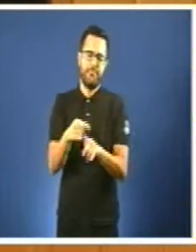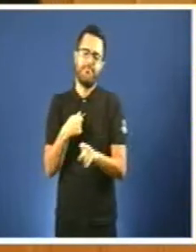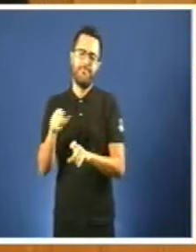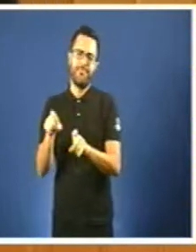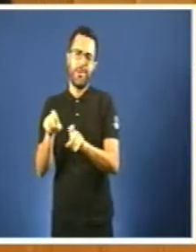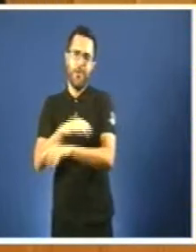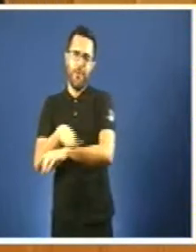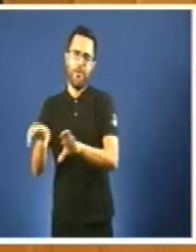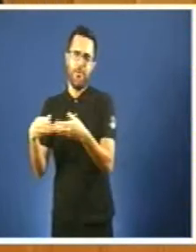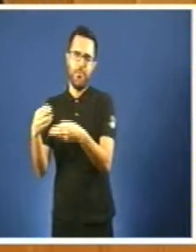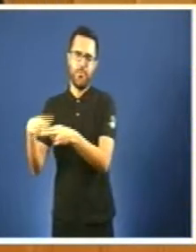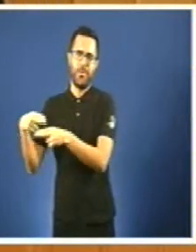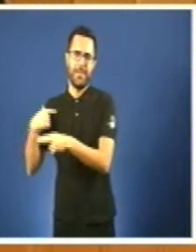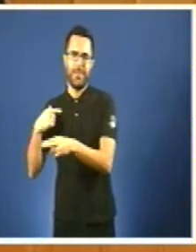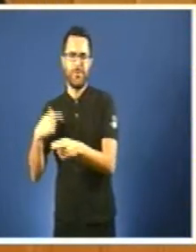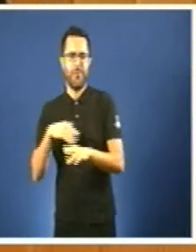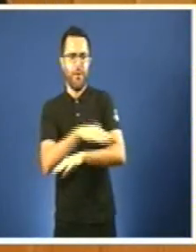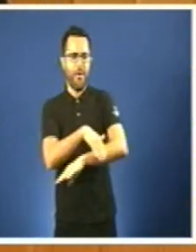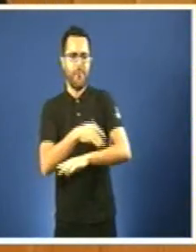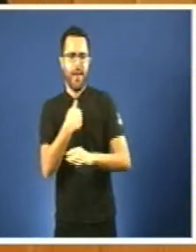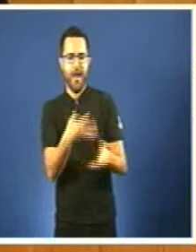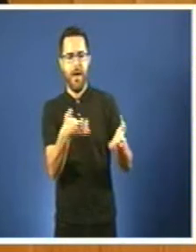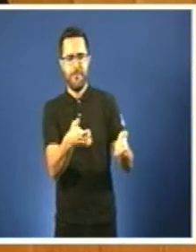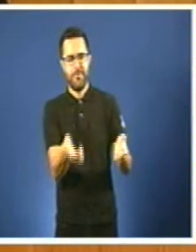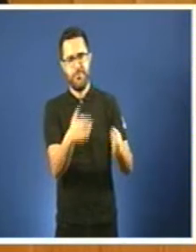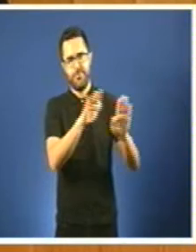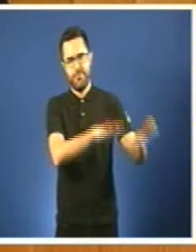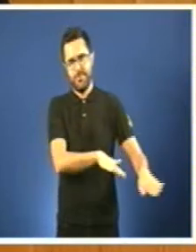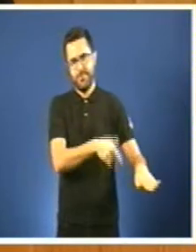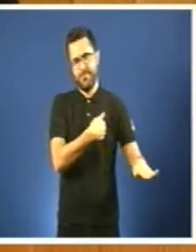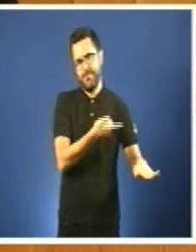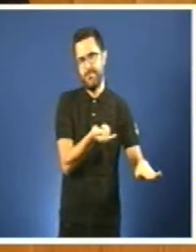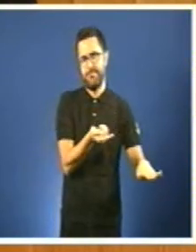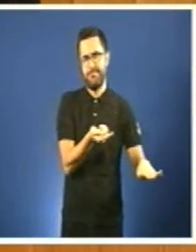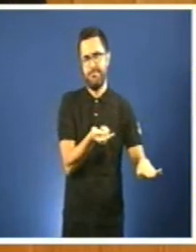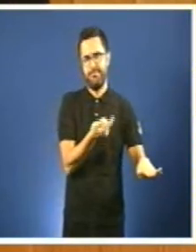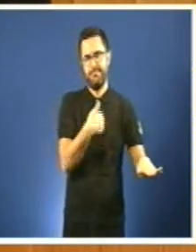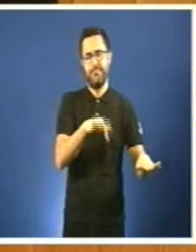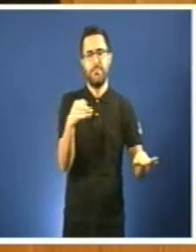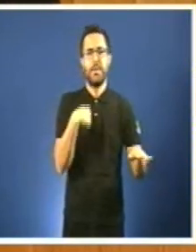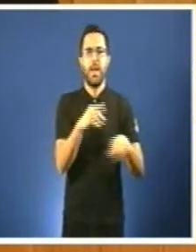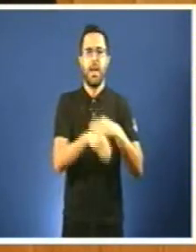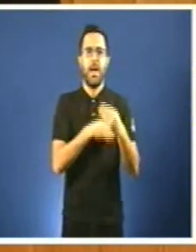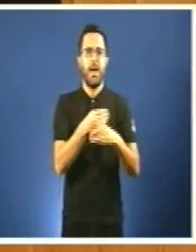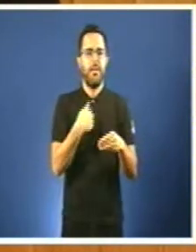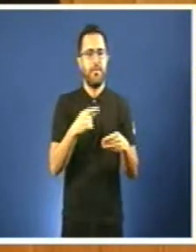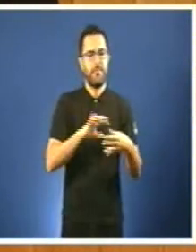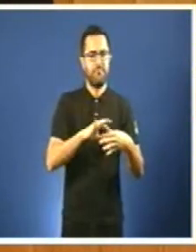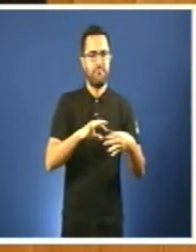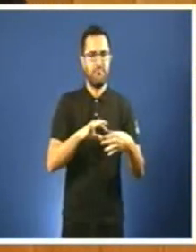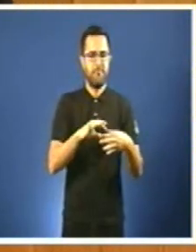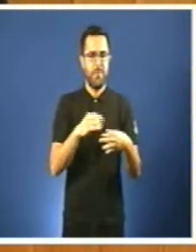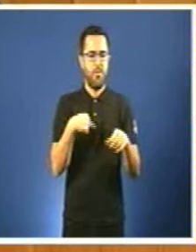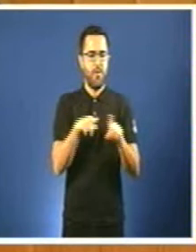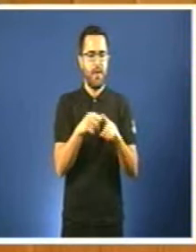da que estamos falando, señor Feijóo, ten a ver coa plutocracia, con facer de correa de transmisión política